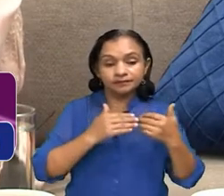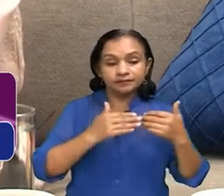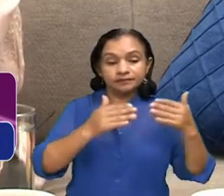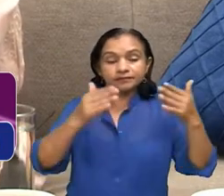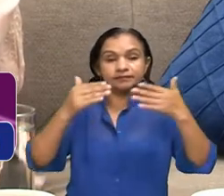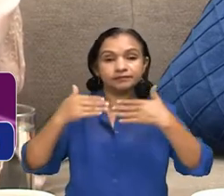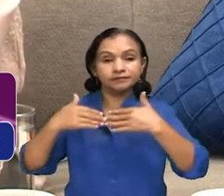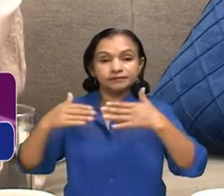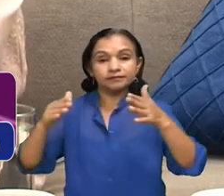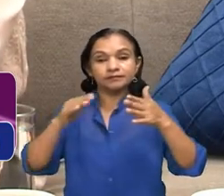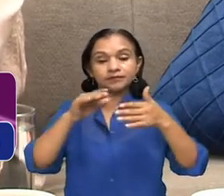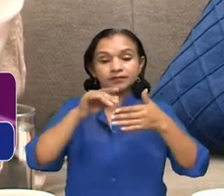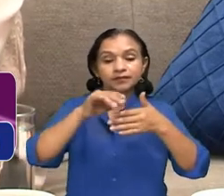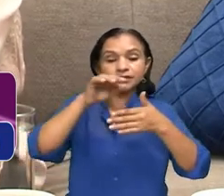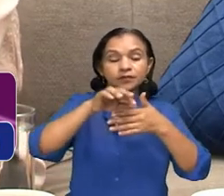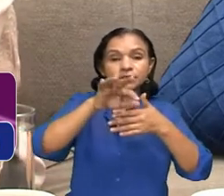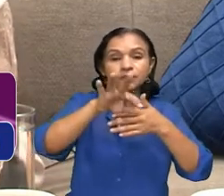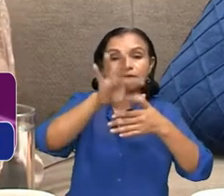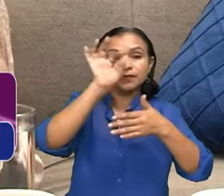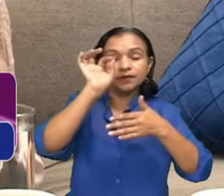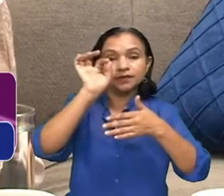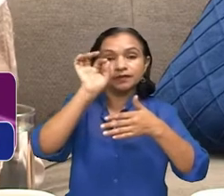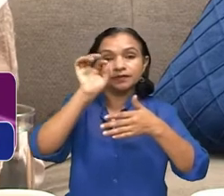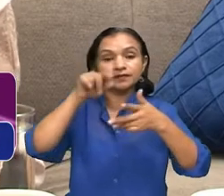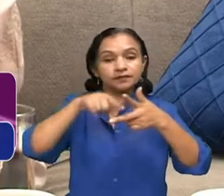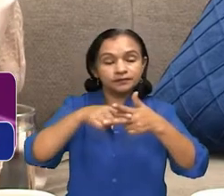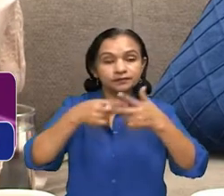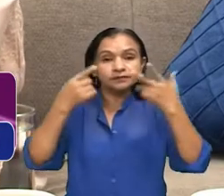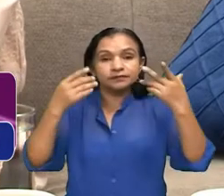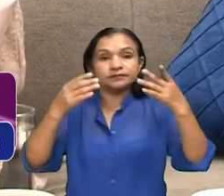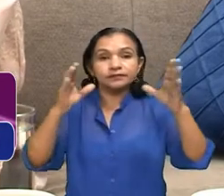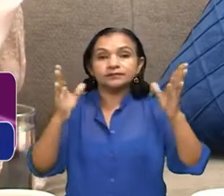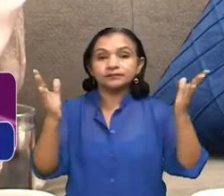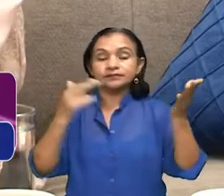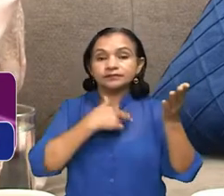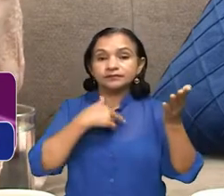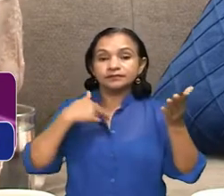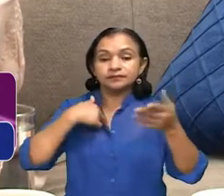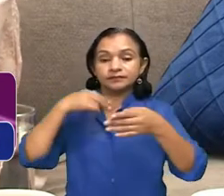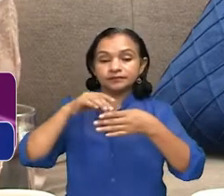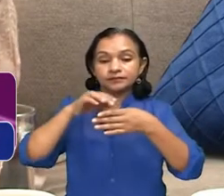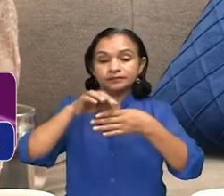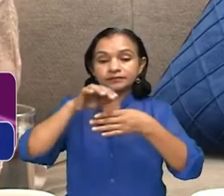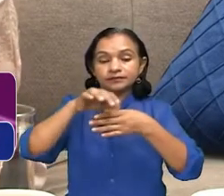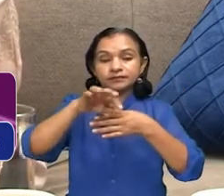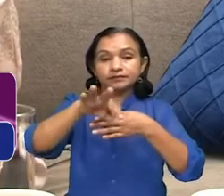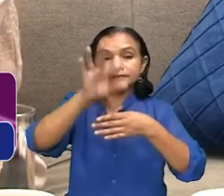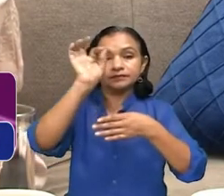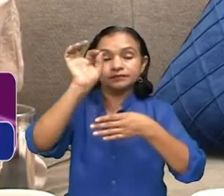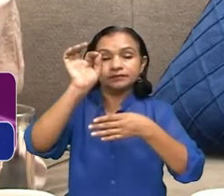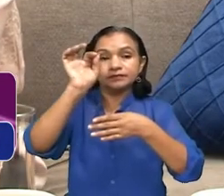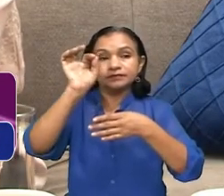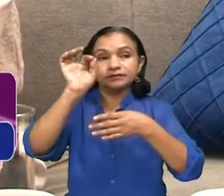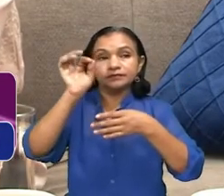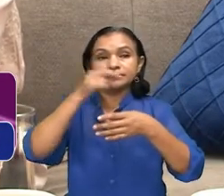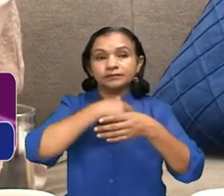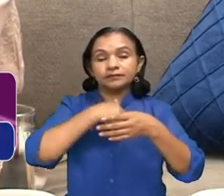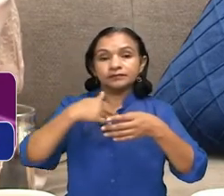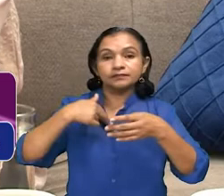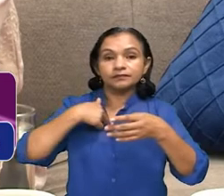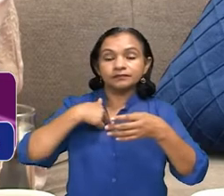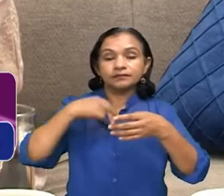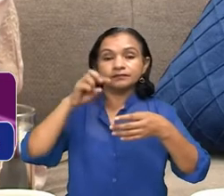la oficina de atención a los emprendimientos. ¿Y qué es esta oficina? Que queda en Plaza de la Victoria